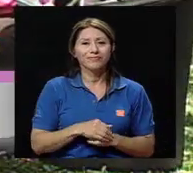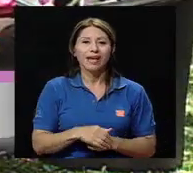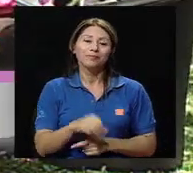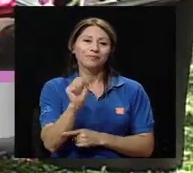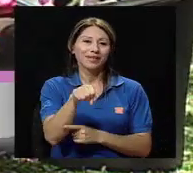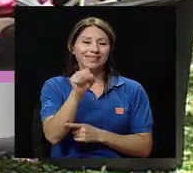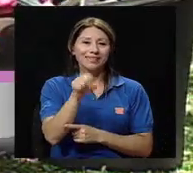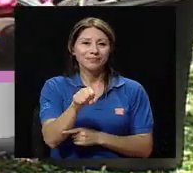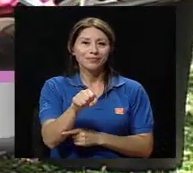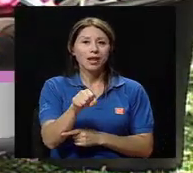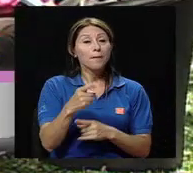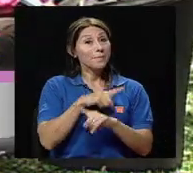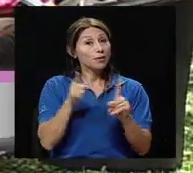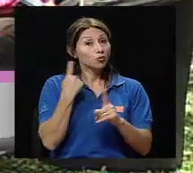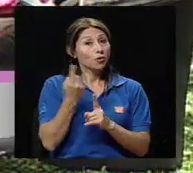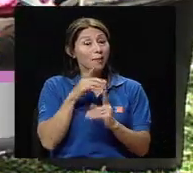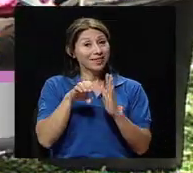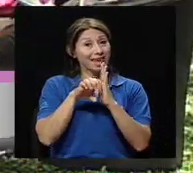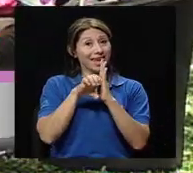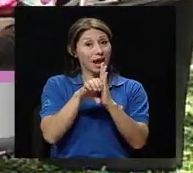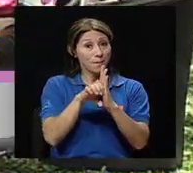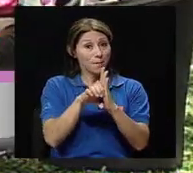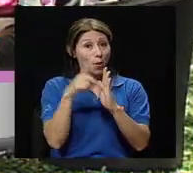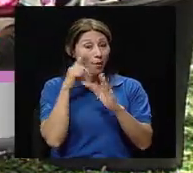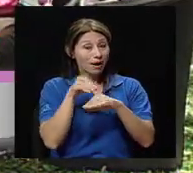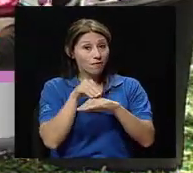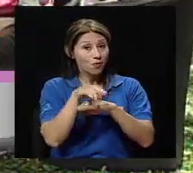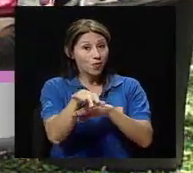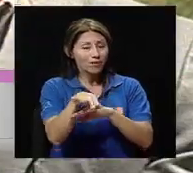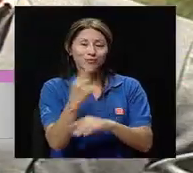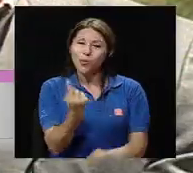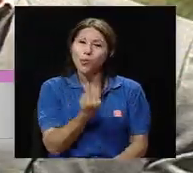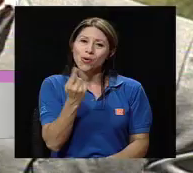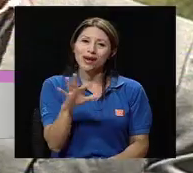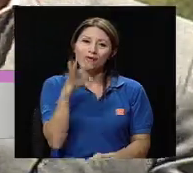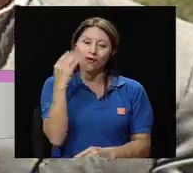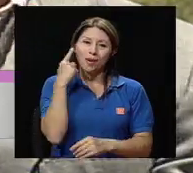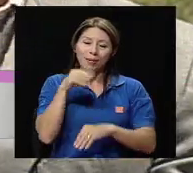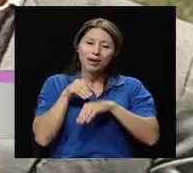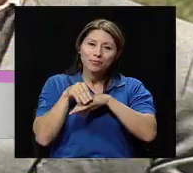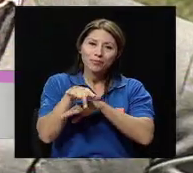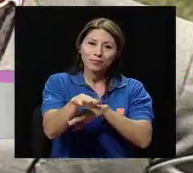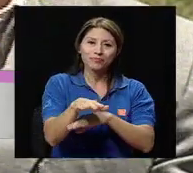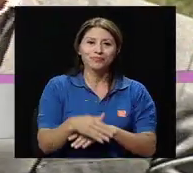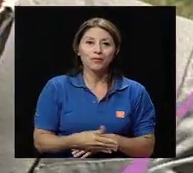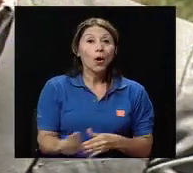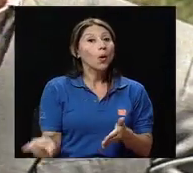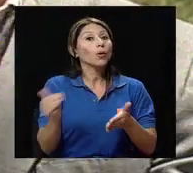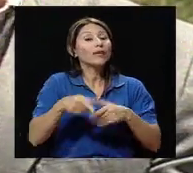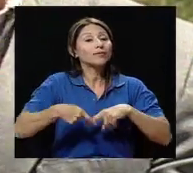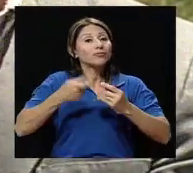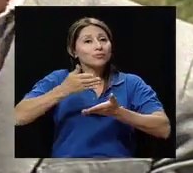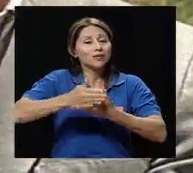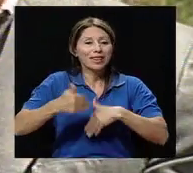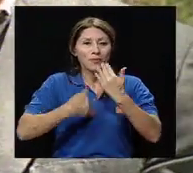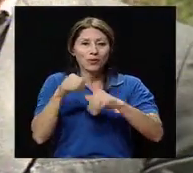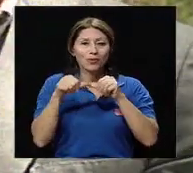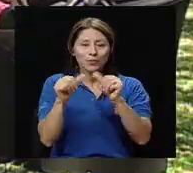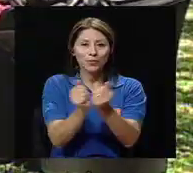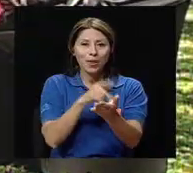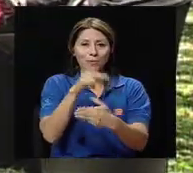de influir en los demás, es la única. Ahora vamos a un siguiente corte más y ya volvemos con el programa.